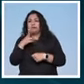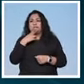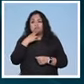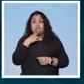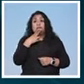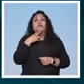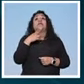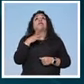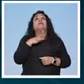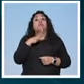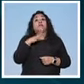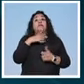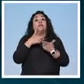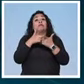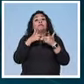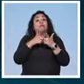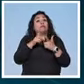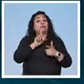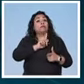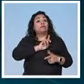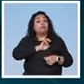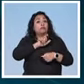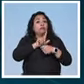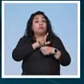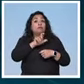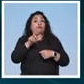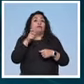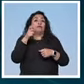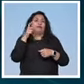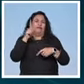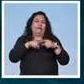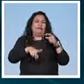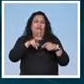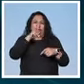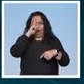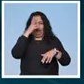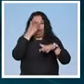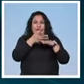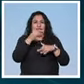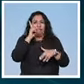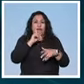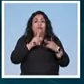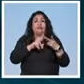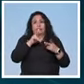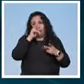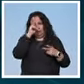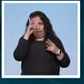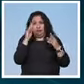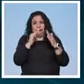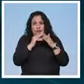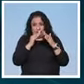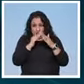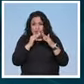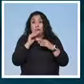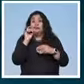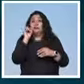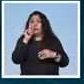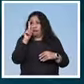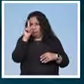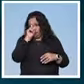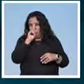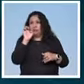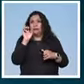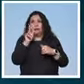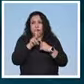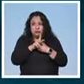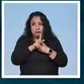implementación, se conformó el Grupo de Expertos en la Lucha contra la Violencia contra la Mujer y la Violencia Doméstica, también del Consejo de